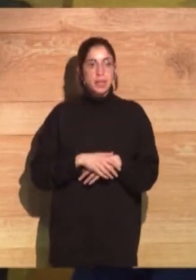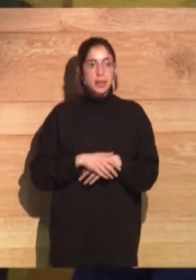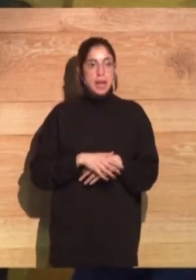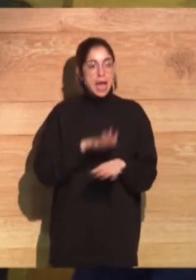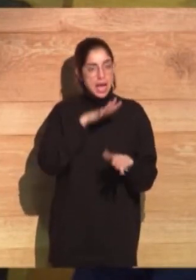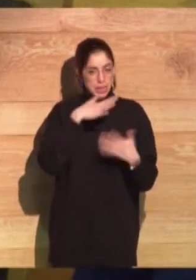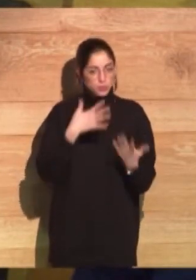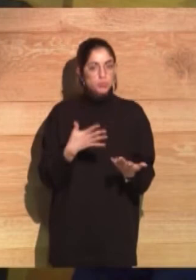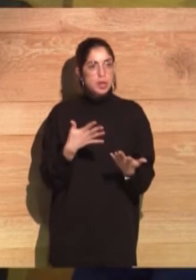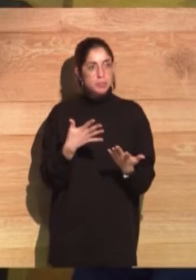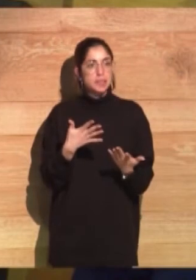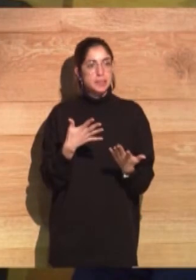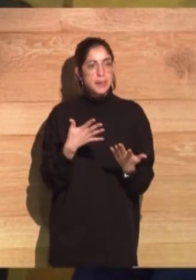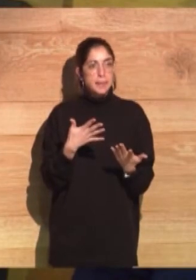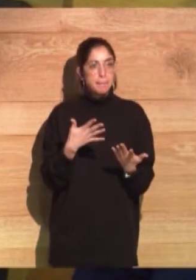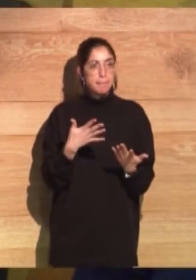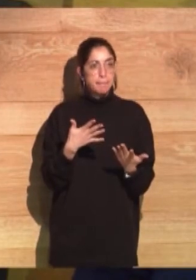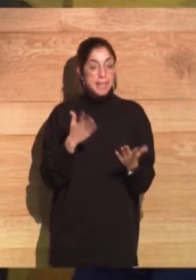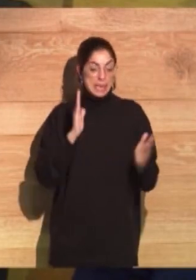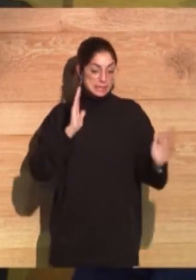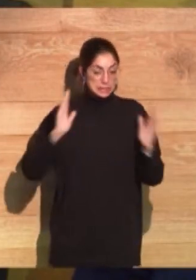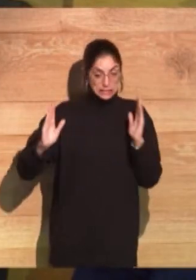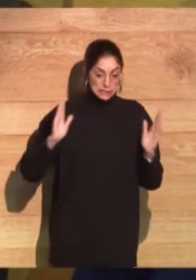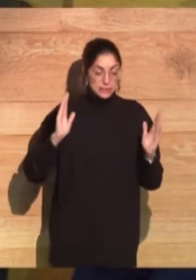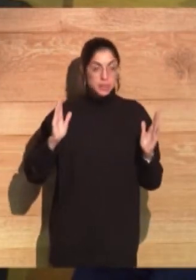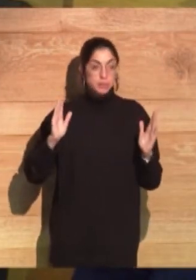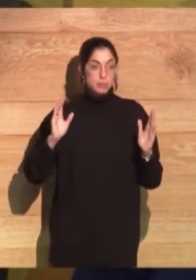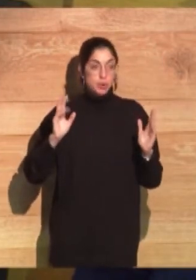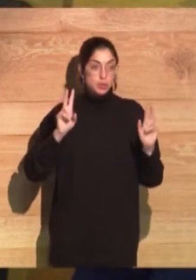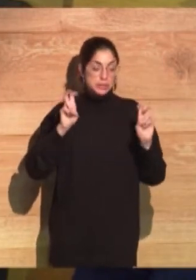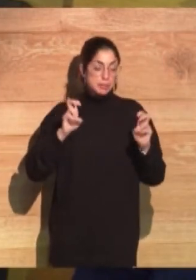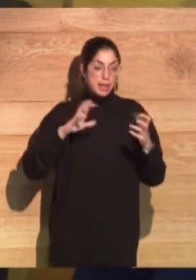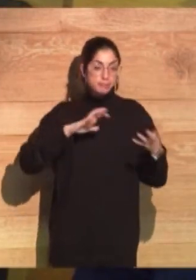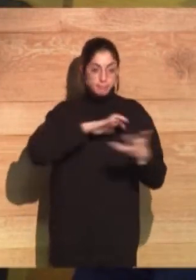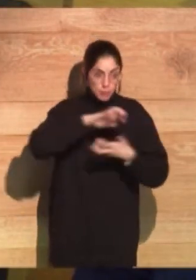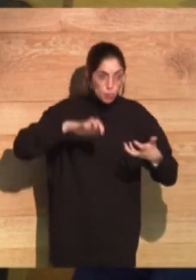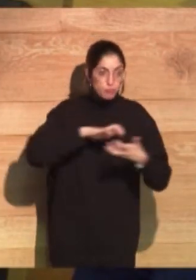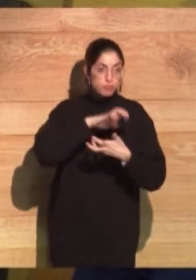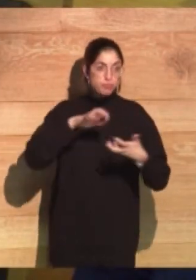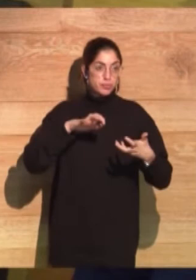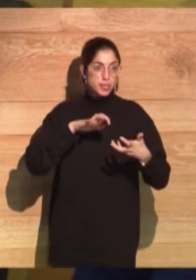Ahora mismo, en estos tiempos conflictivos,